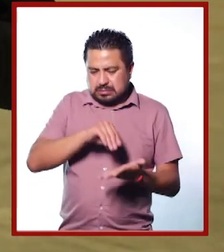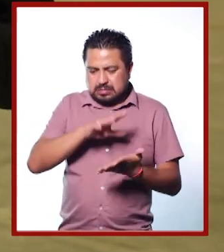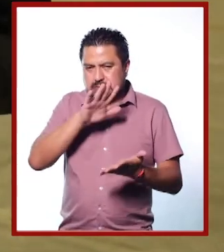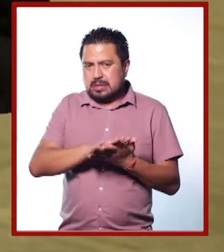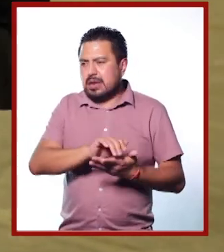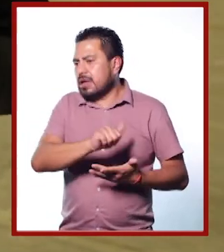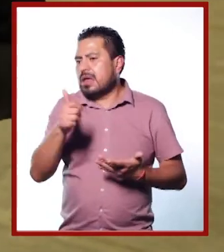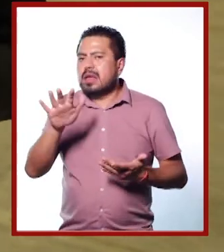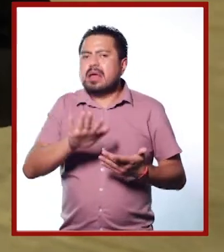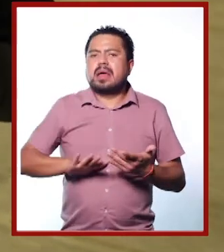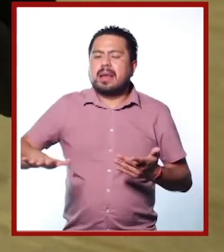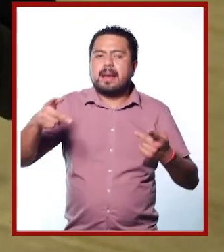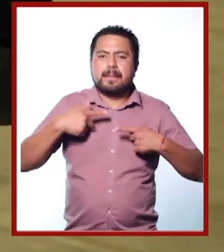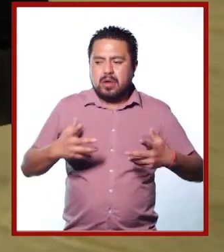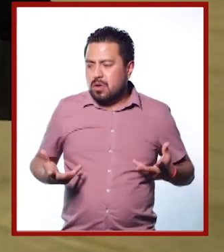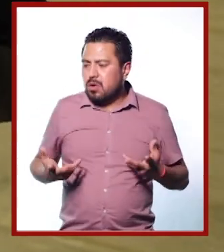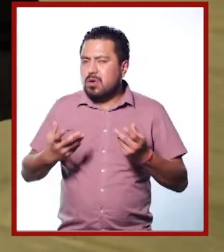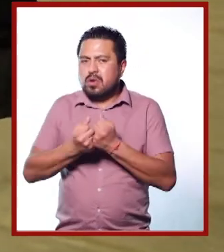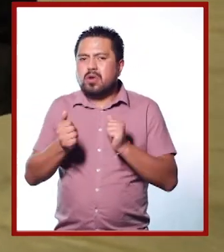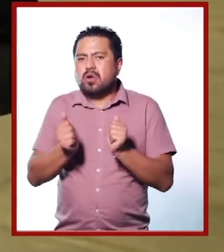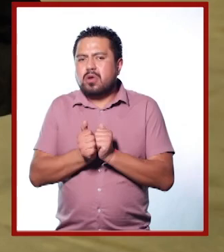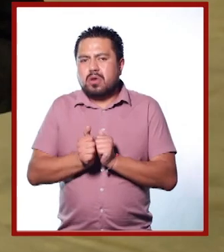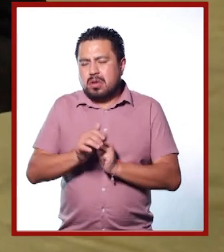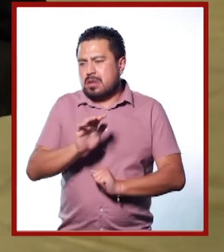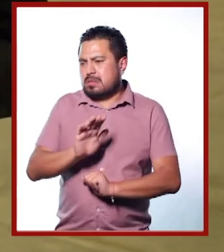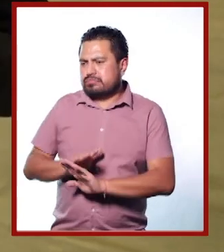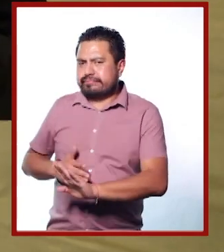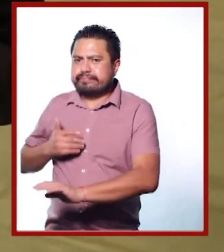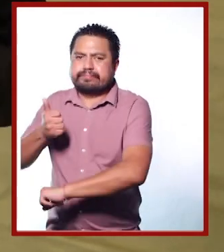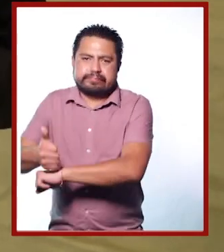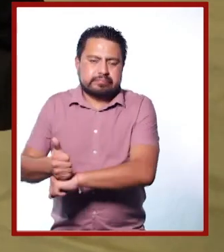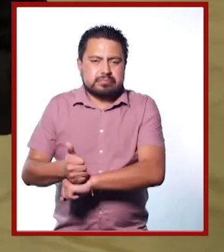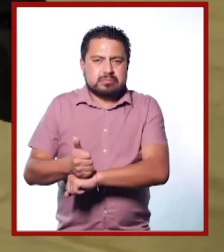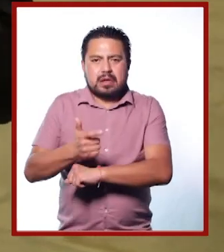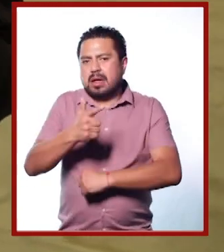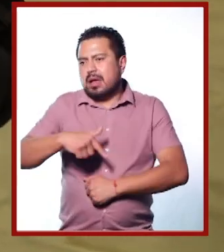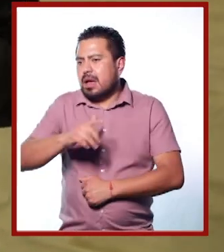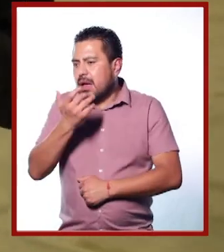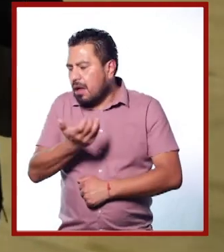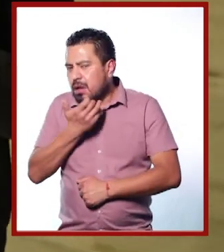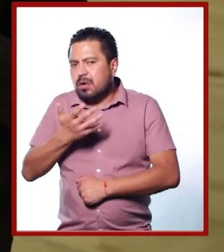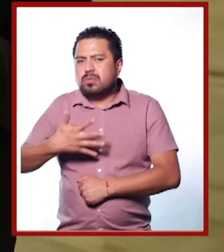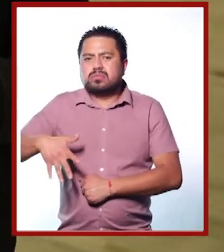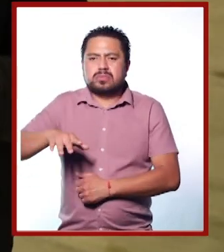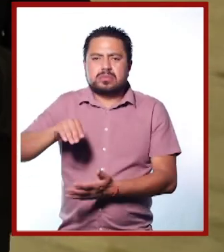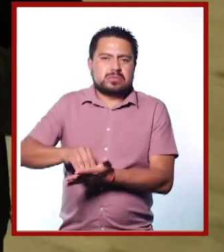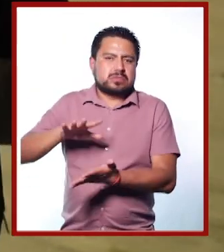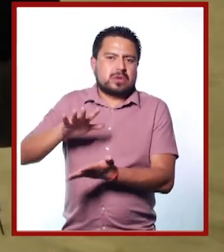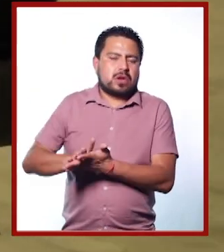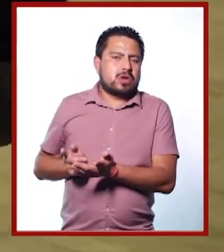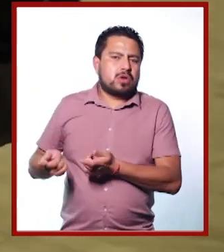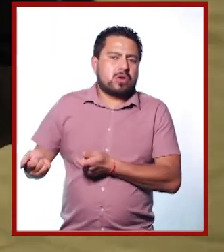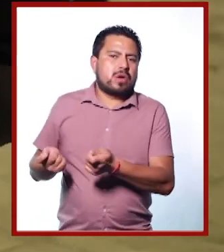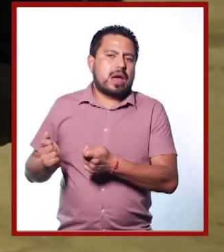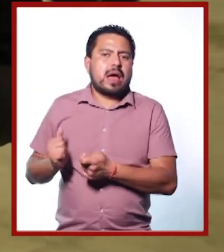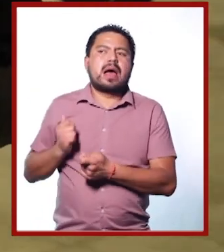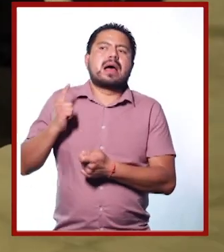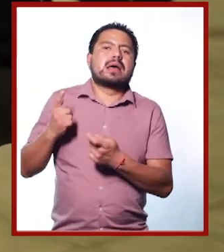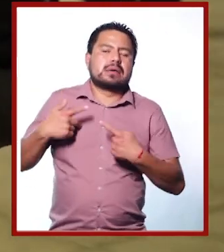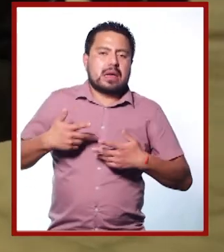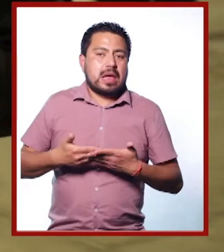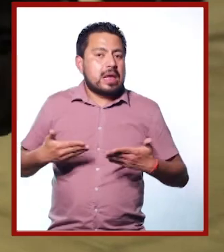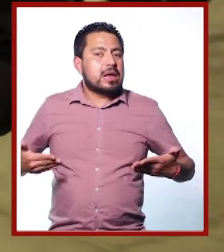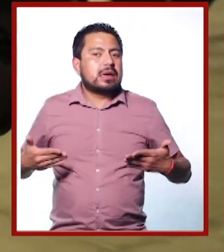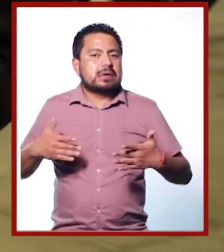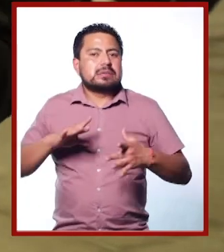esté legitimado por los demás o que sea parte de un rol de género impuesto, una costumbre que busca reafirmar el dominio sobre